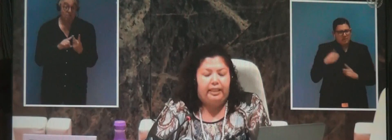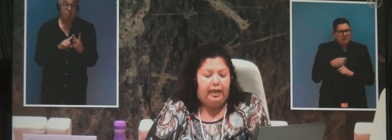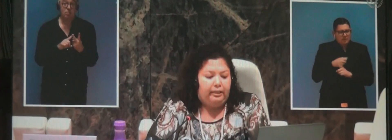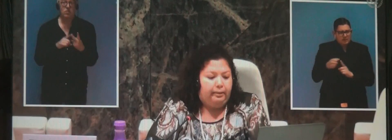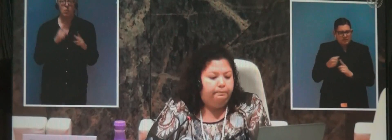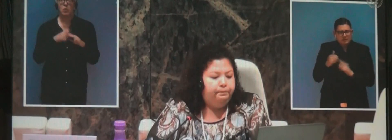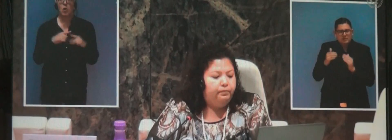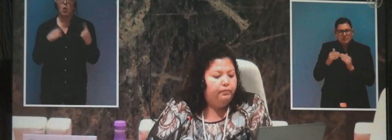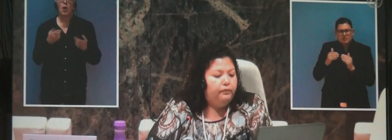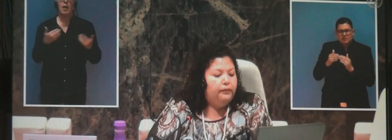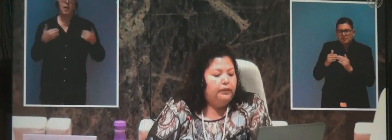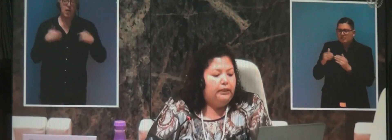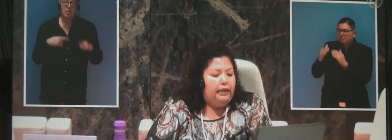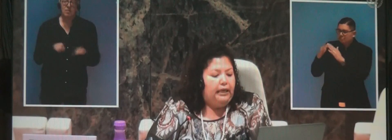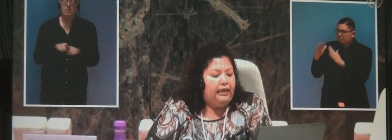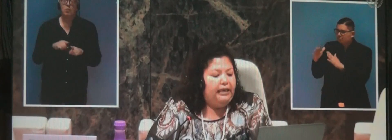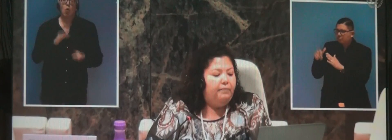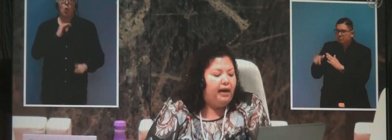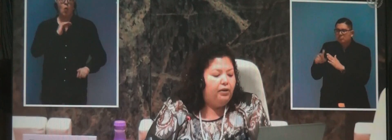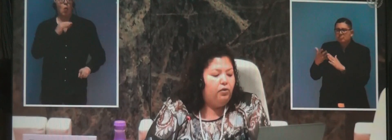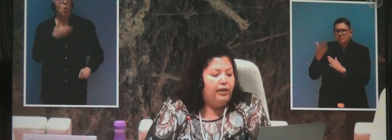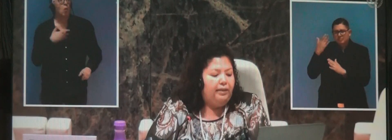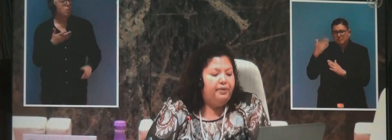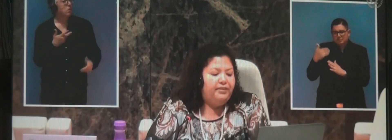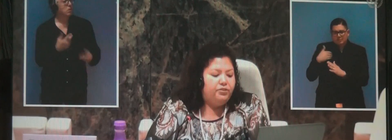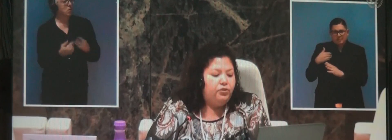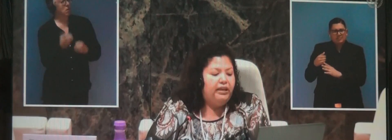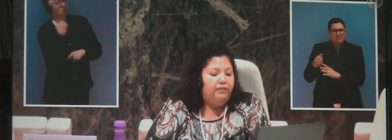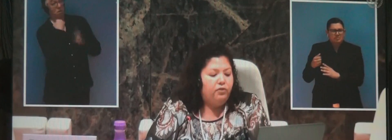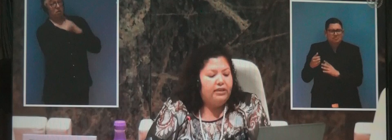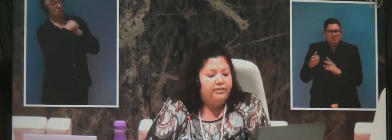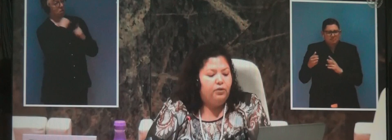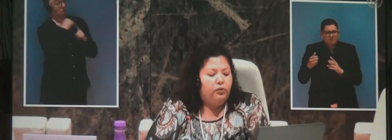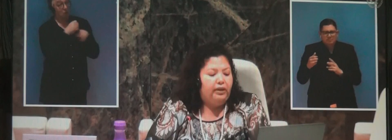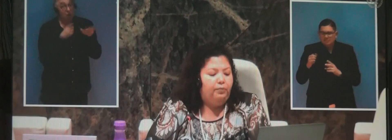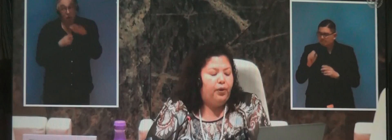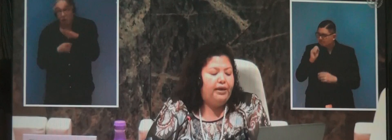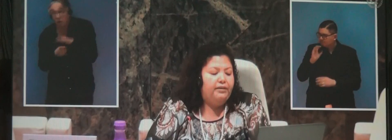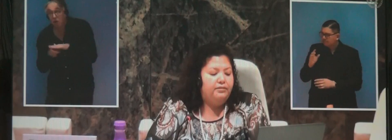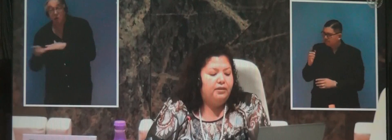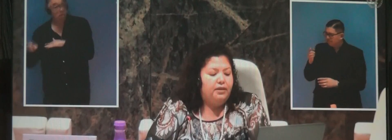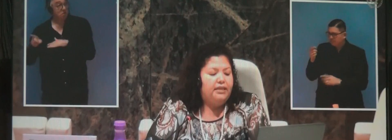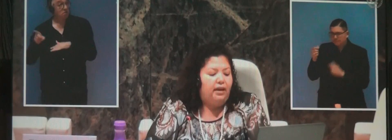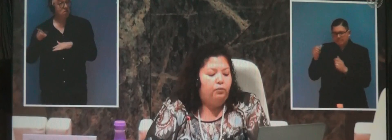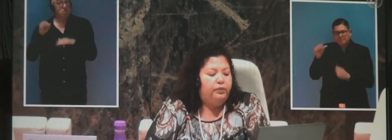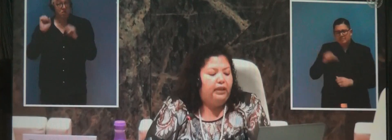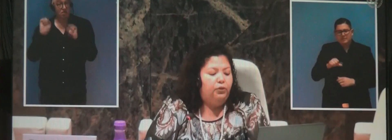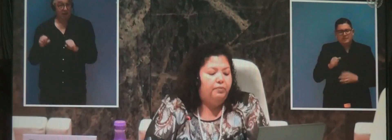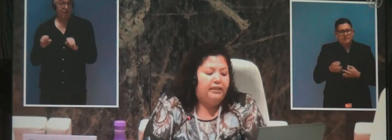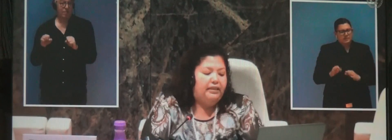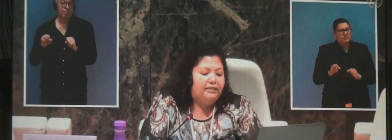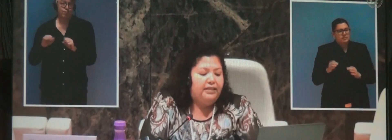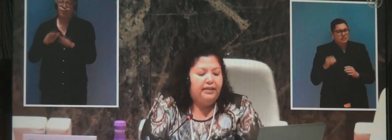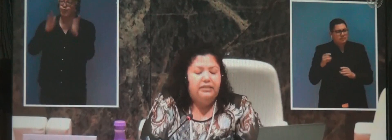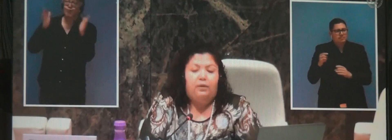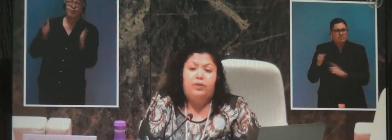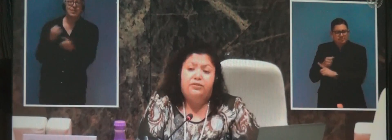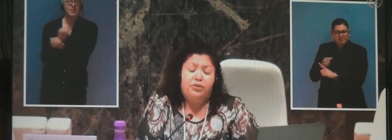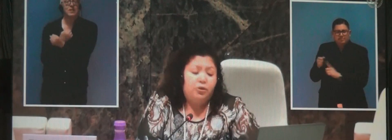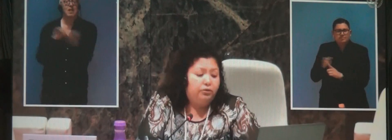víctimas de trata. En el marco de la prevención de la violencia contra las mujeres y adoptando medidas